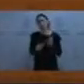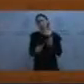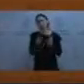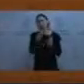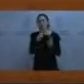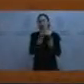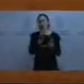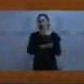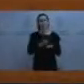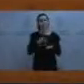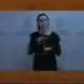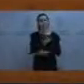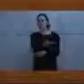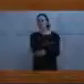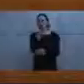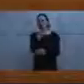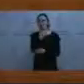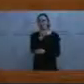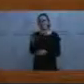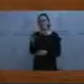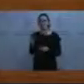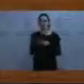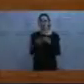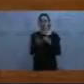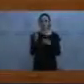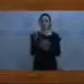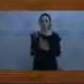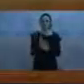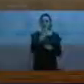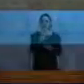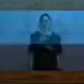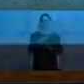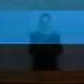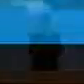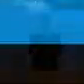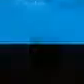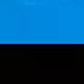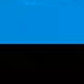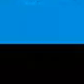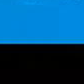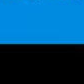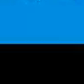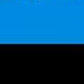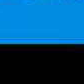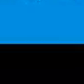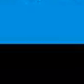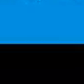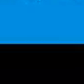aprobación unánime de esta moción. Gracias.